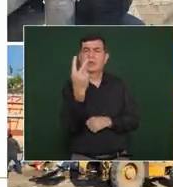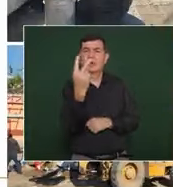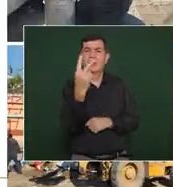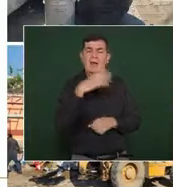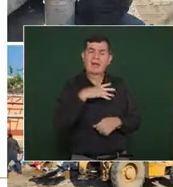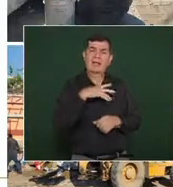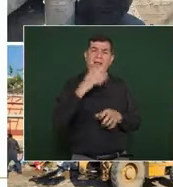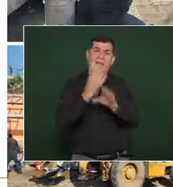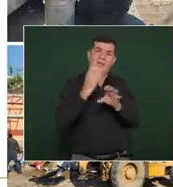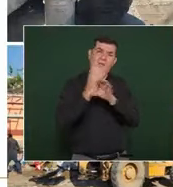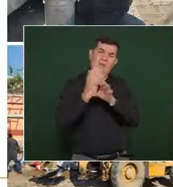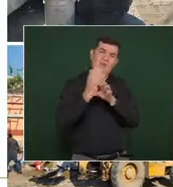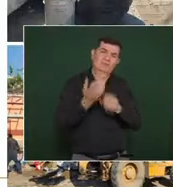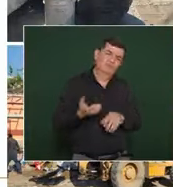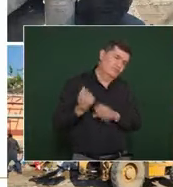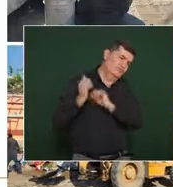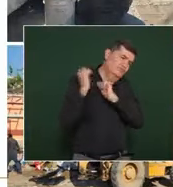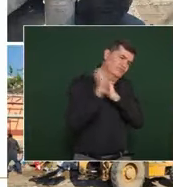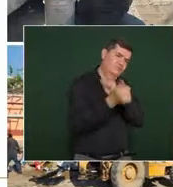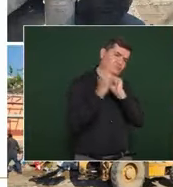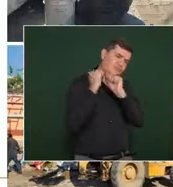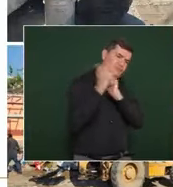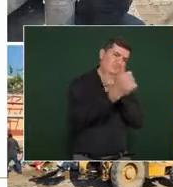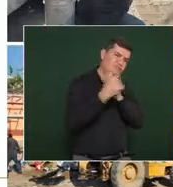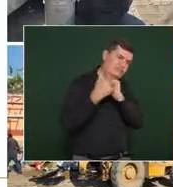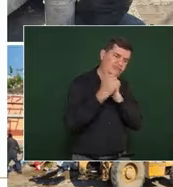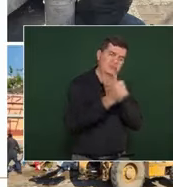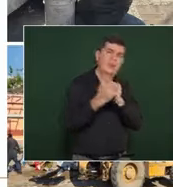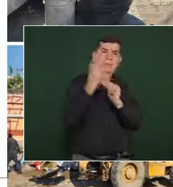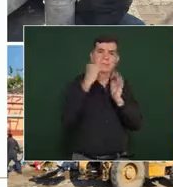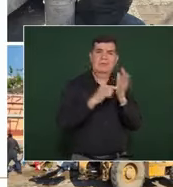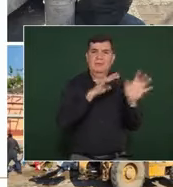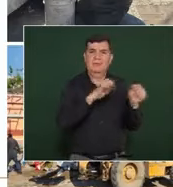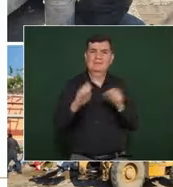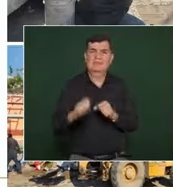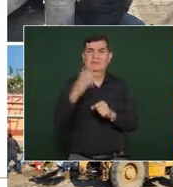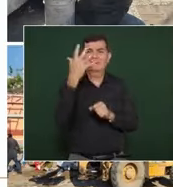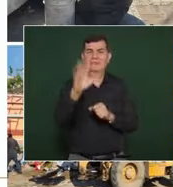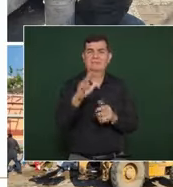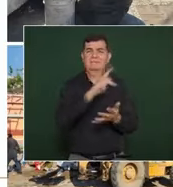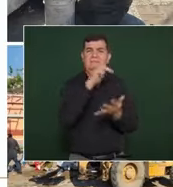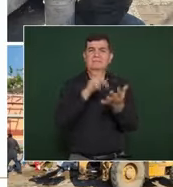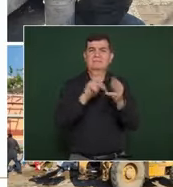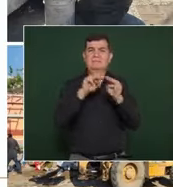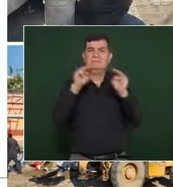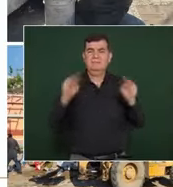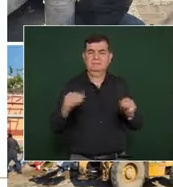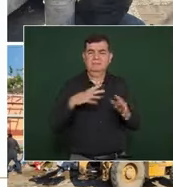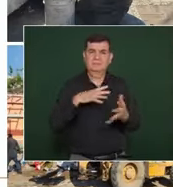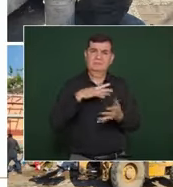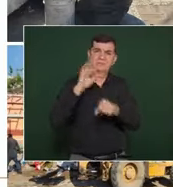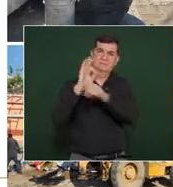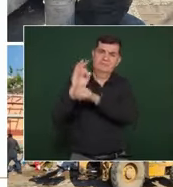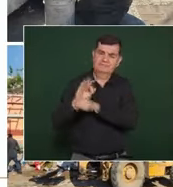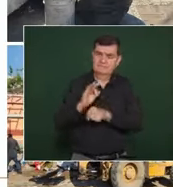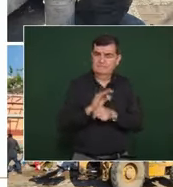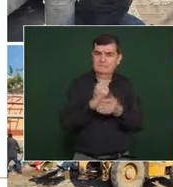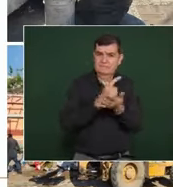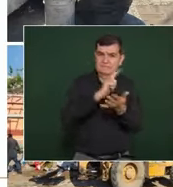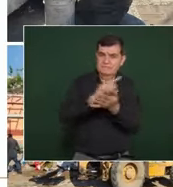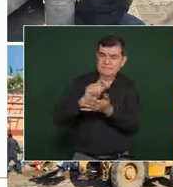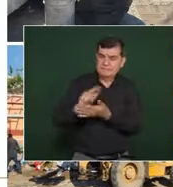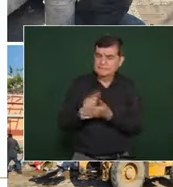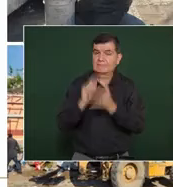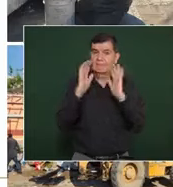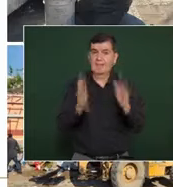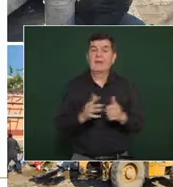117,822 viajes de camiones de volteo y 1,910 kilómetros lineales intervenidos. Para esto, pues